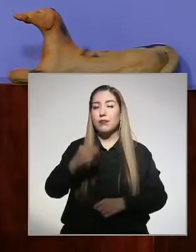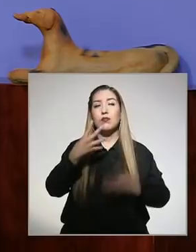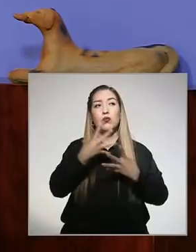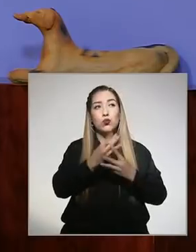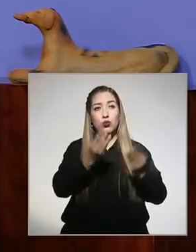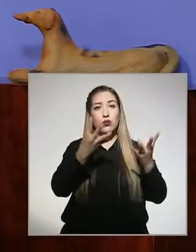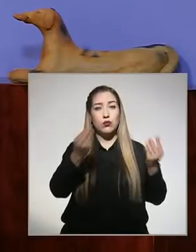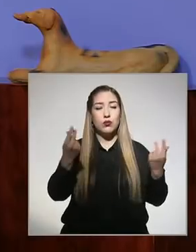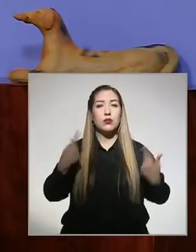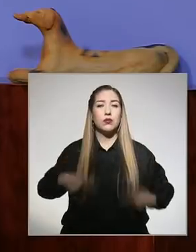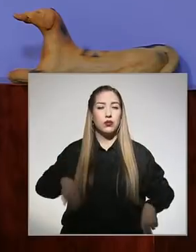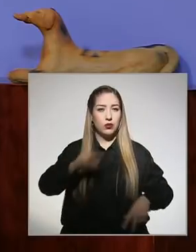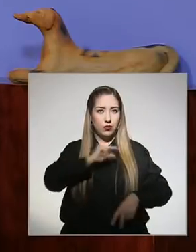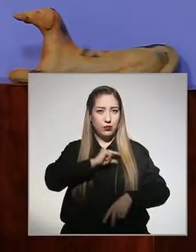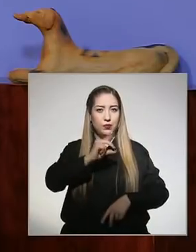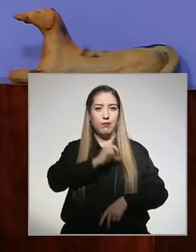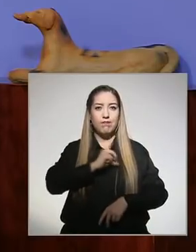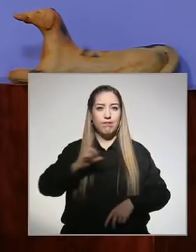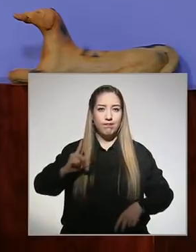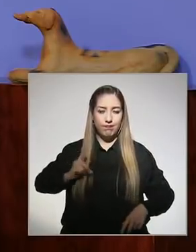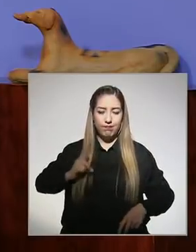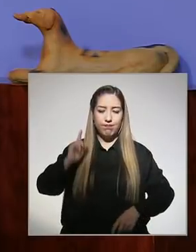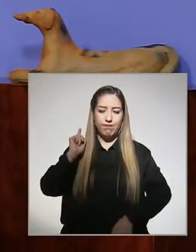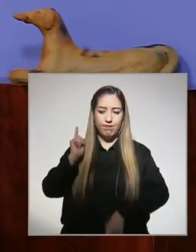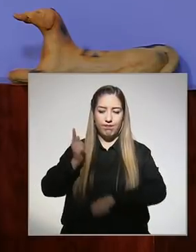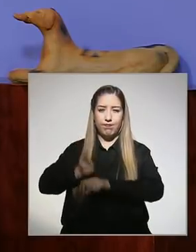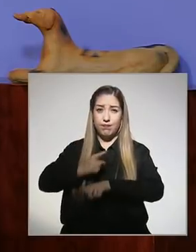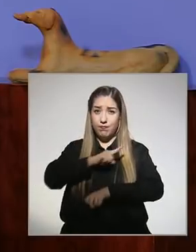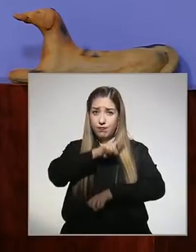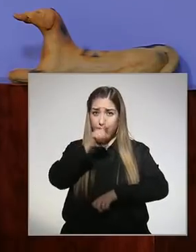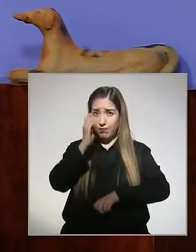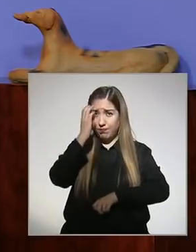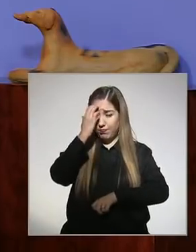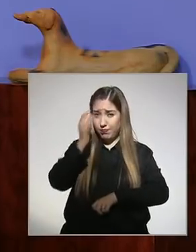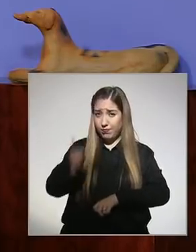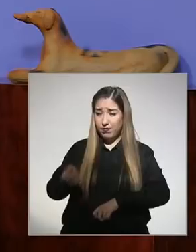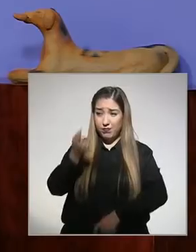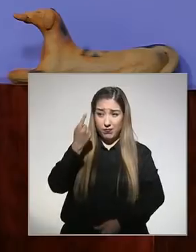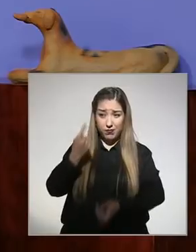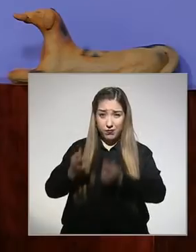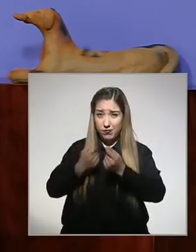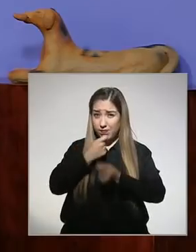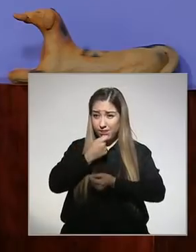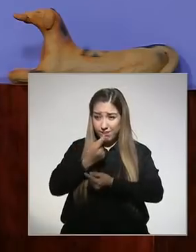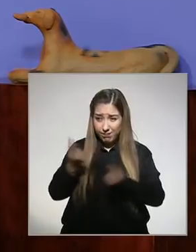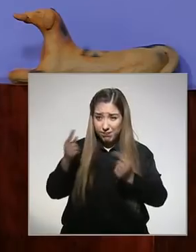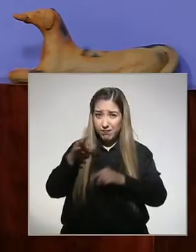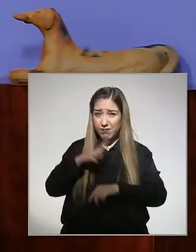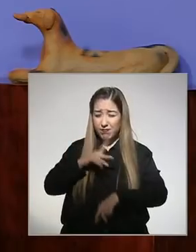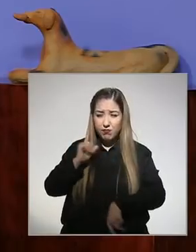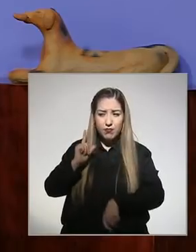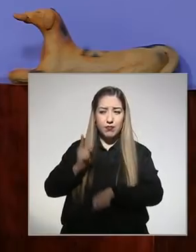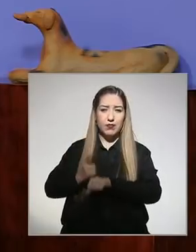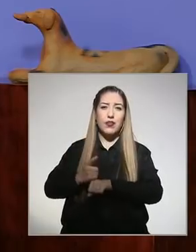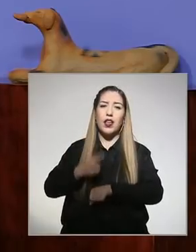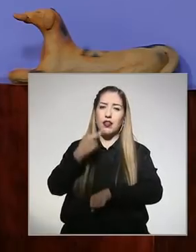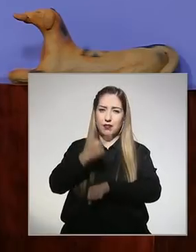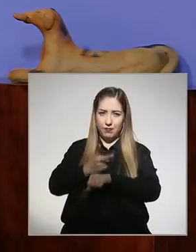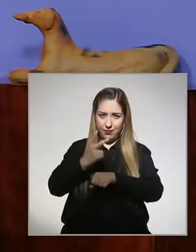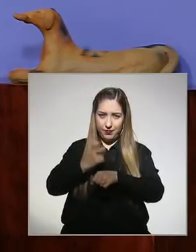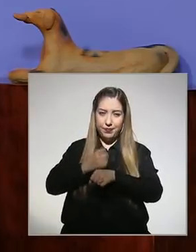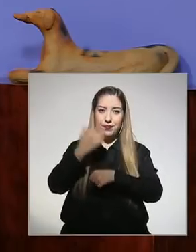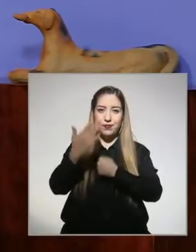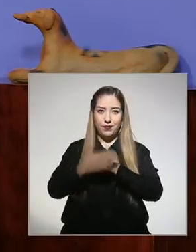Así que si ustedes conocen a alguien que tenga un hijo con este trastorno, que sospechen que lo tiene, los invito a que la siguiente semana